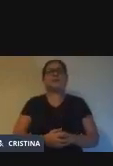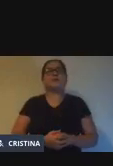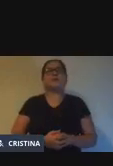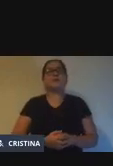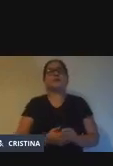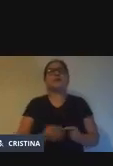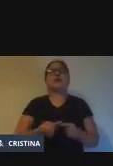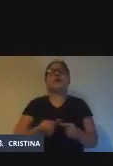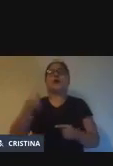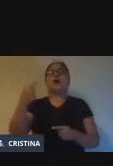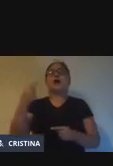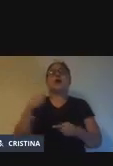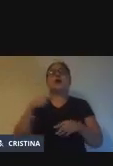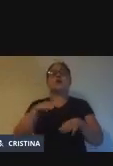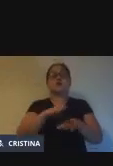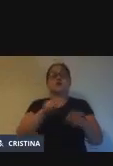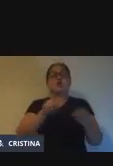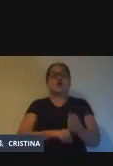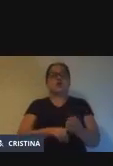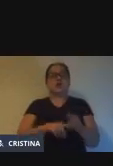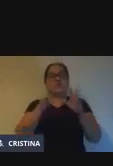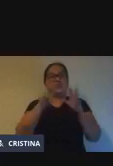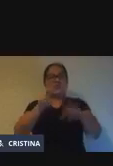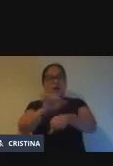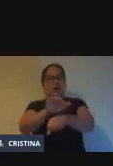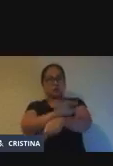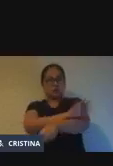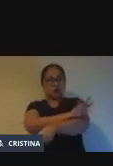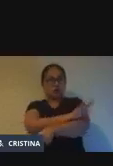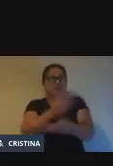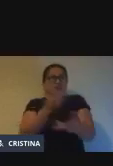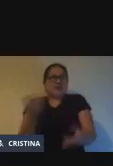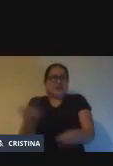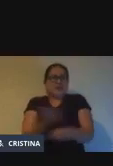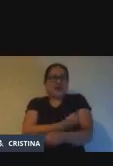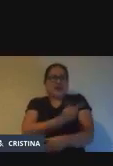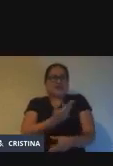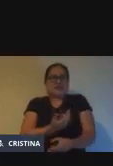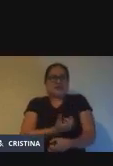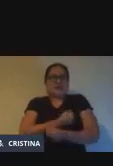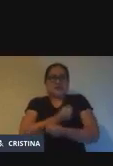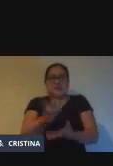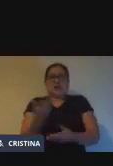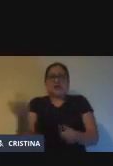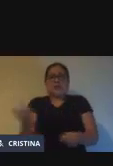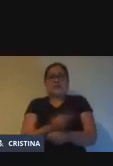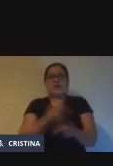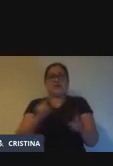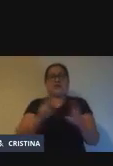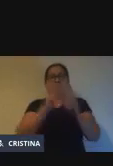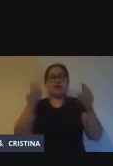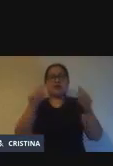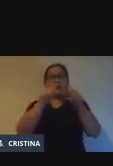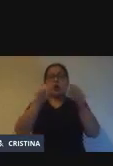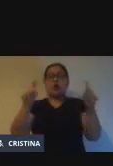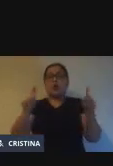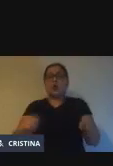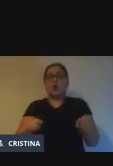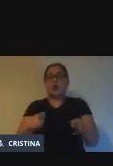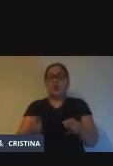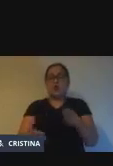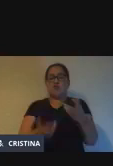el trabajo de las emociones, ahí en su teoría maravillosa de la chimenea, y bueno,